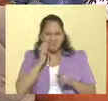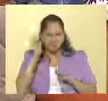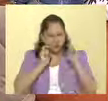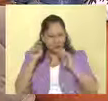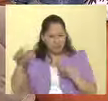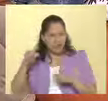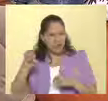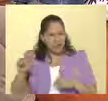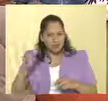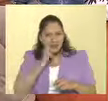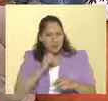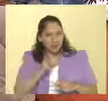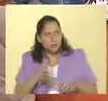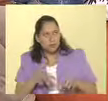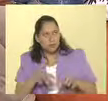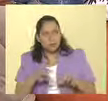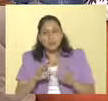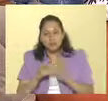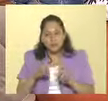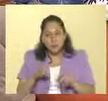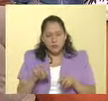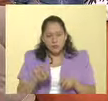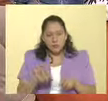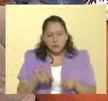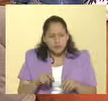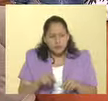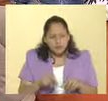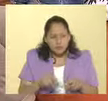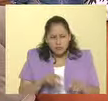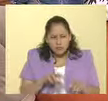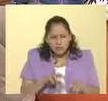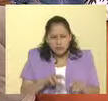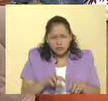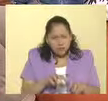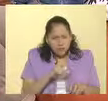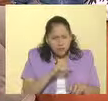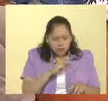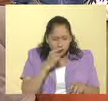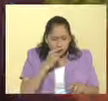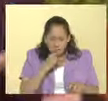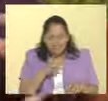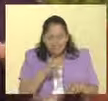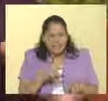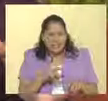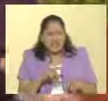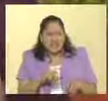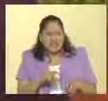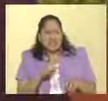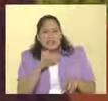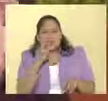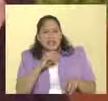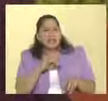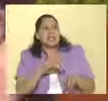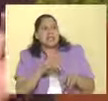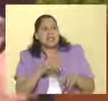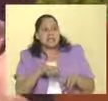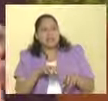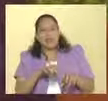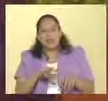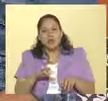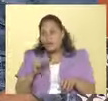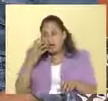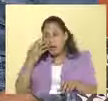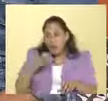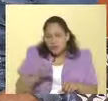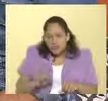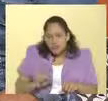Entonces, generalmente cuando está acercándose y hay algo que le hace daño, obviamente lo primero que hacer es... ¿no? Entonces, en cuanto vemos que el gato comienza